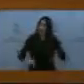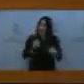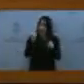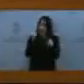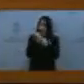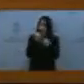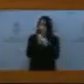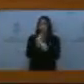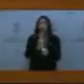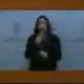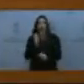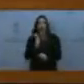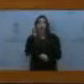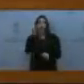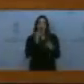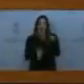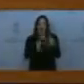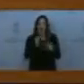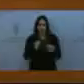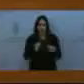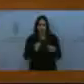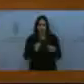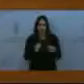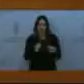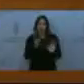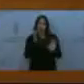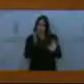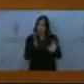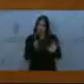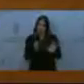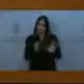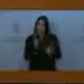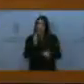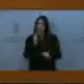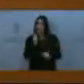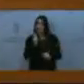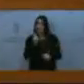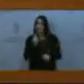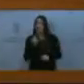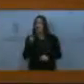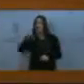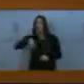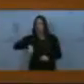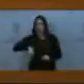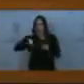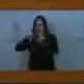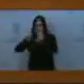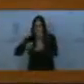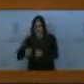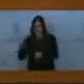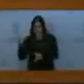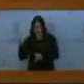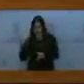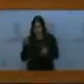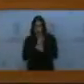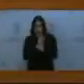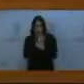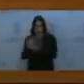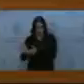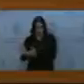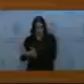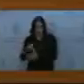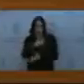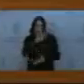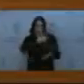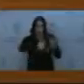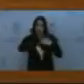en sentencias judiciales que, por cierto, le dan la razón a las empresas que actuaron en ese momento con el ERE. No,